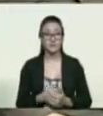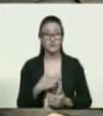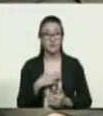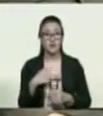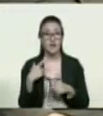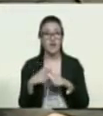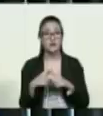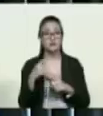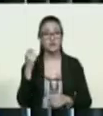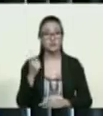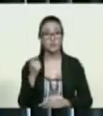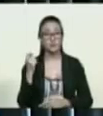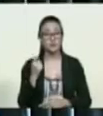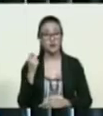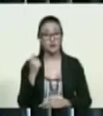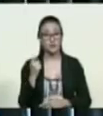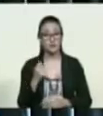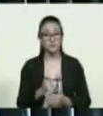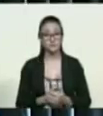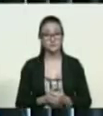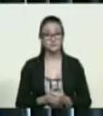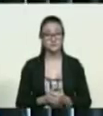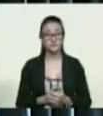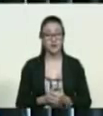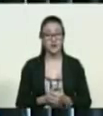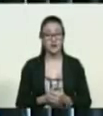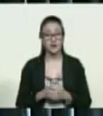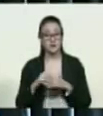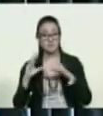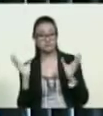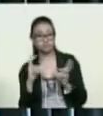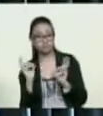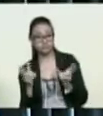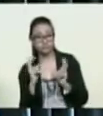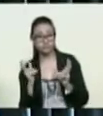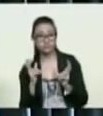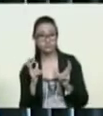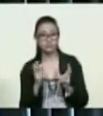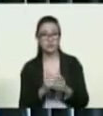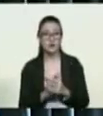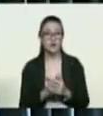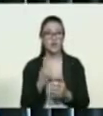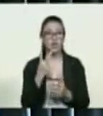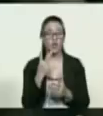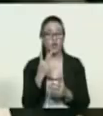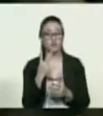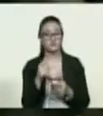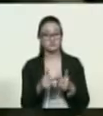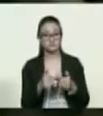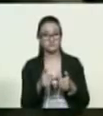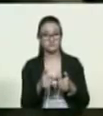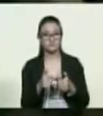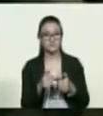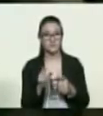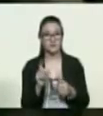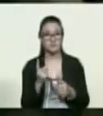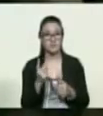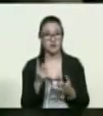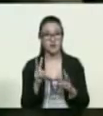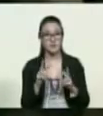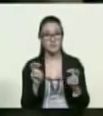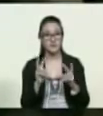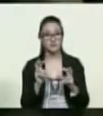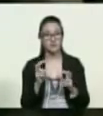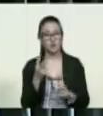exdiputado a planear volar 2 drones, en efecto eran 2, Osmary. Los primeros eventos de la investigación hablaban de 3 drones,